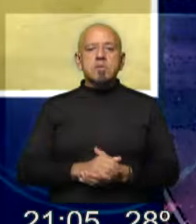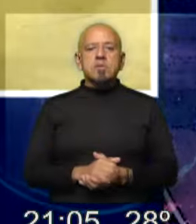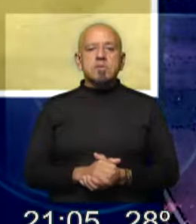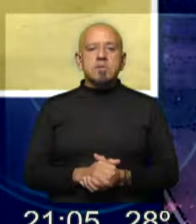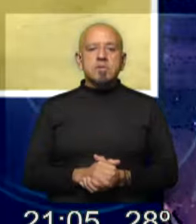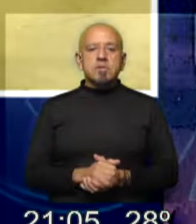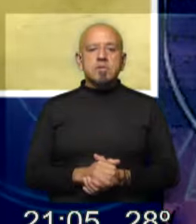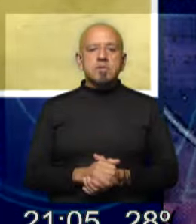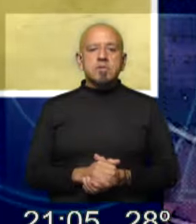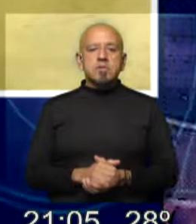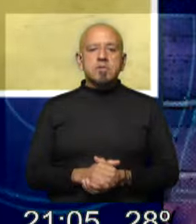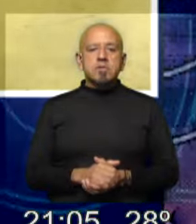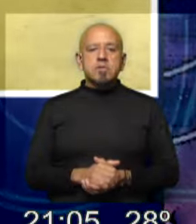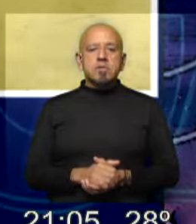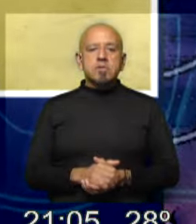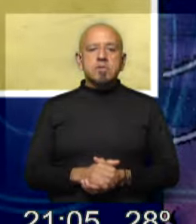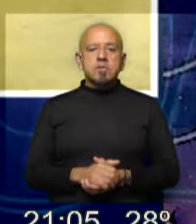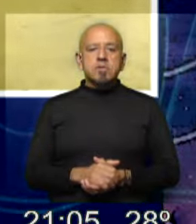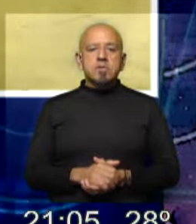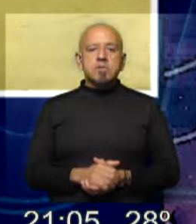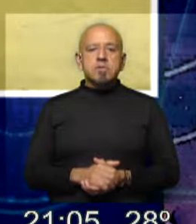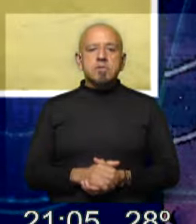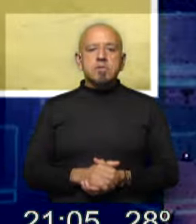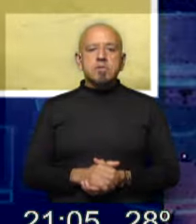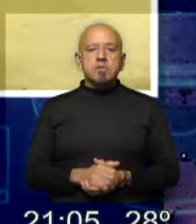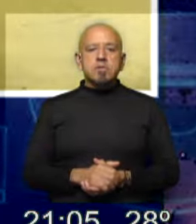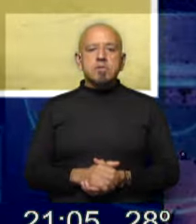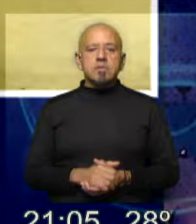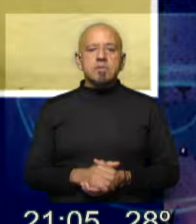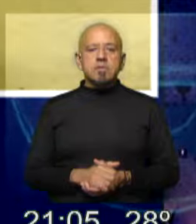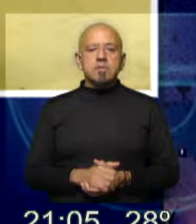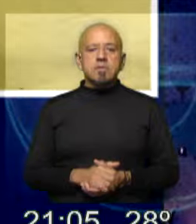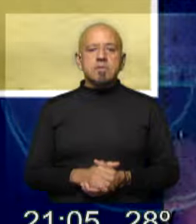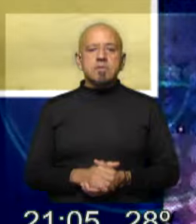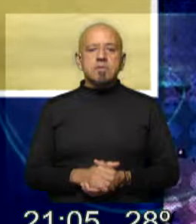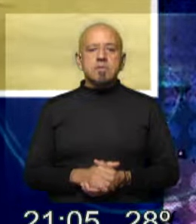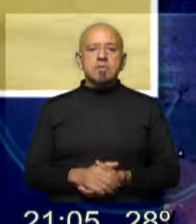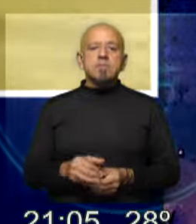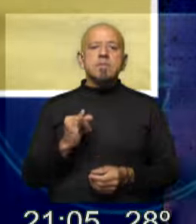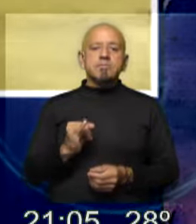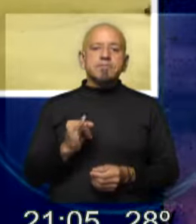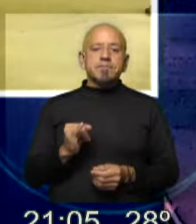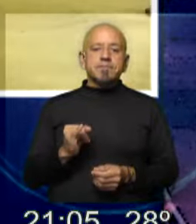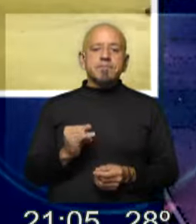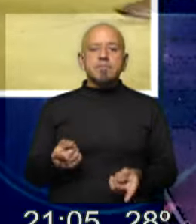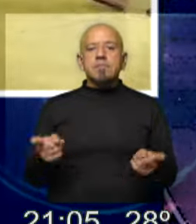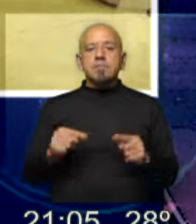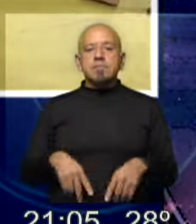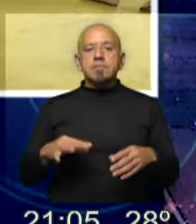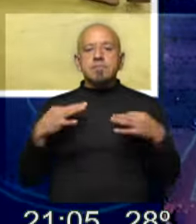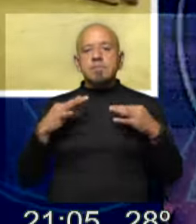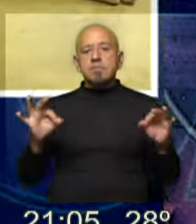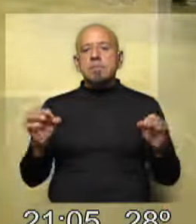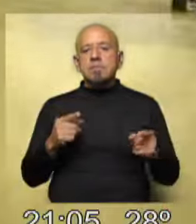saludamos Cómo andas Hola compañeres cómo andan bueno Sí hemos vuelto de las vacaciones